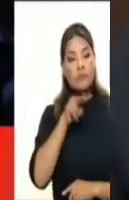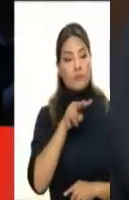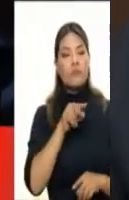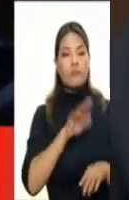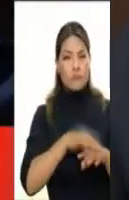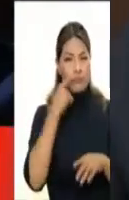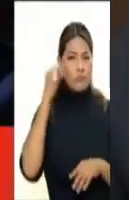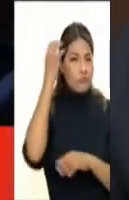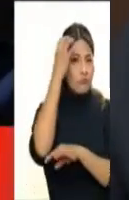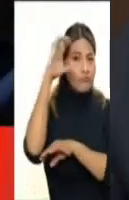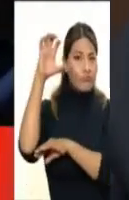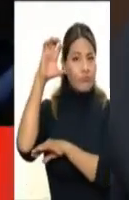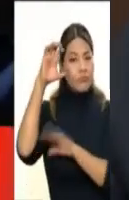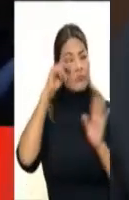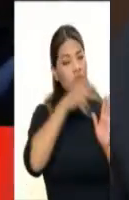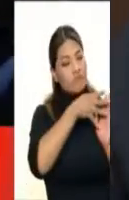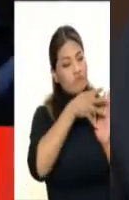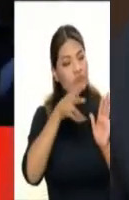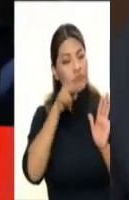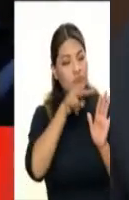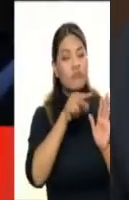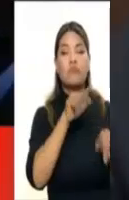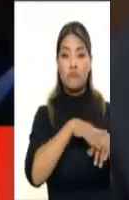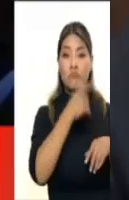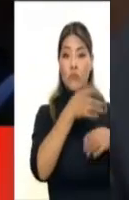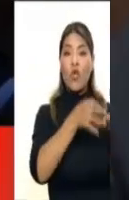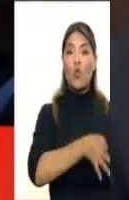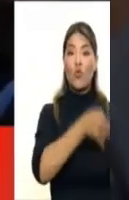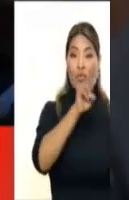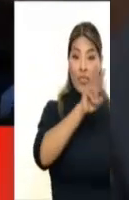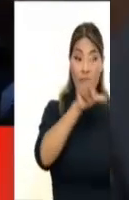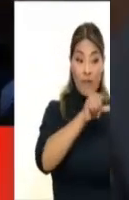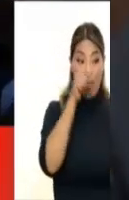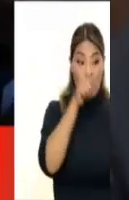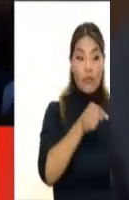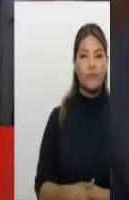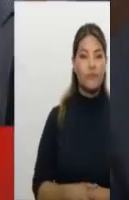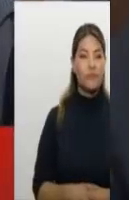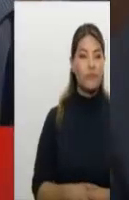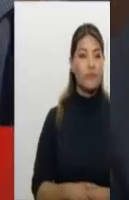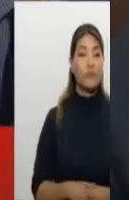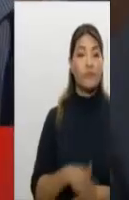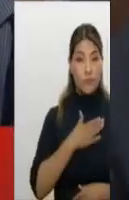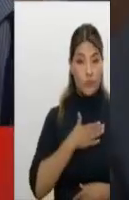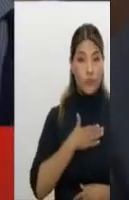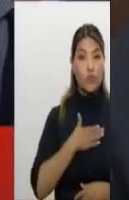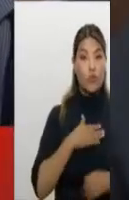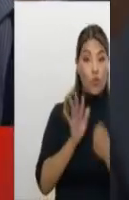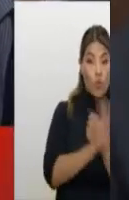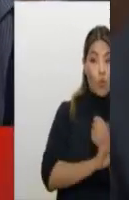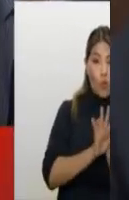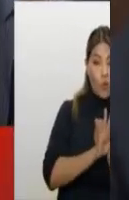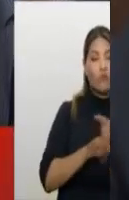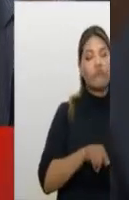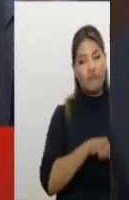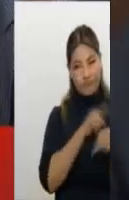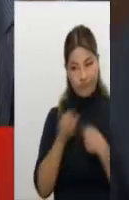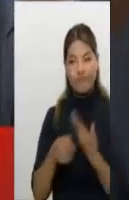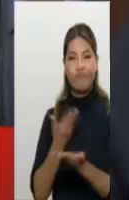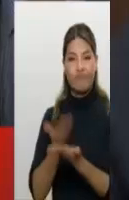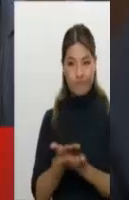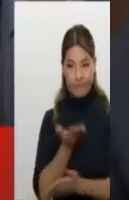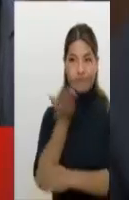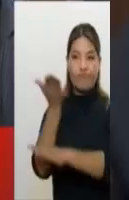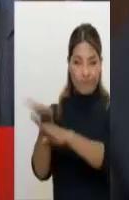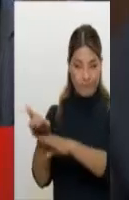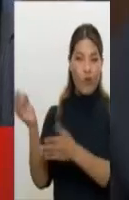está, creo, registrado en la Cámara de Justicia TV que estaba enfocando en ese momento. Va a interponer el recurso de apelación. El día 31